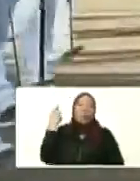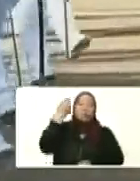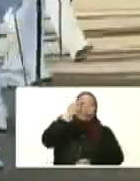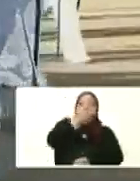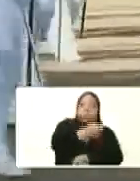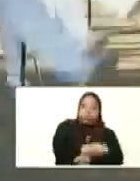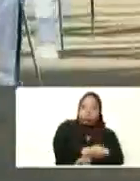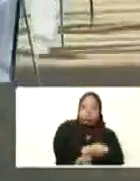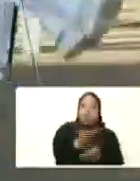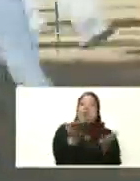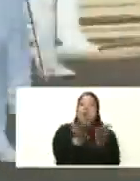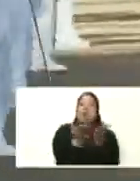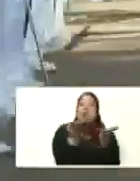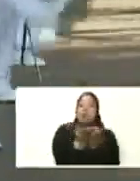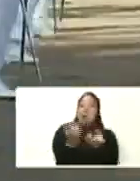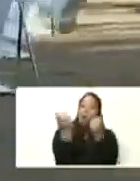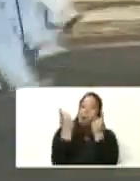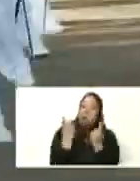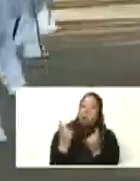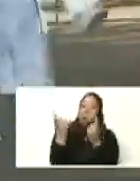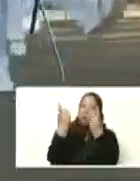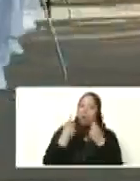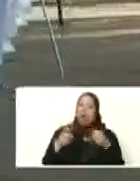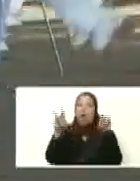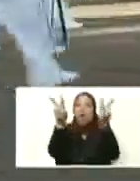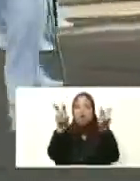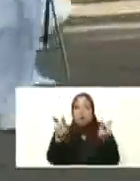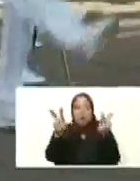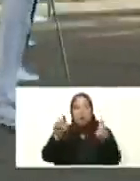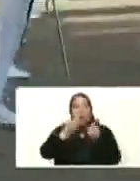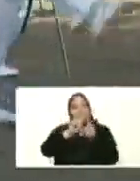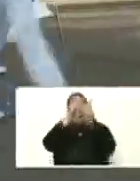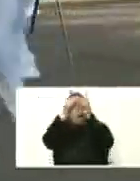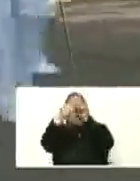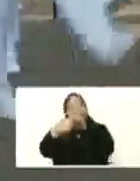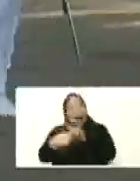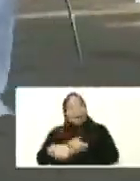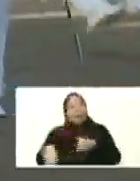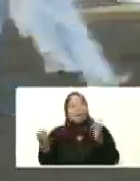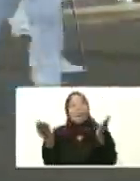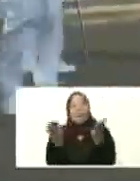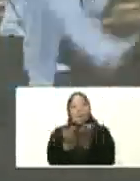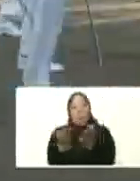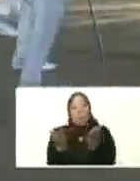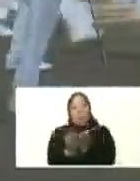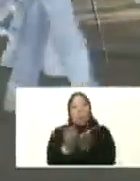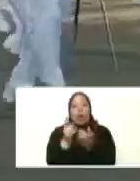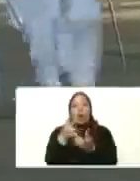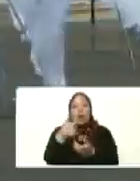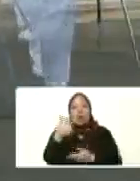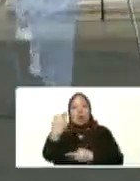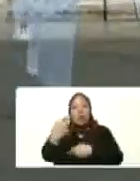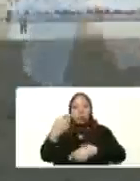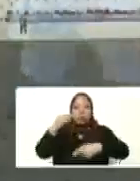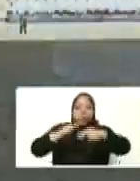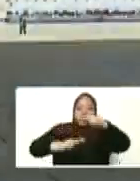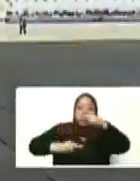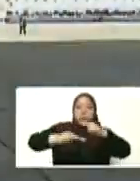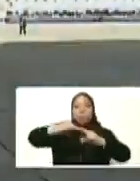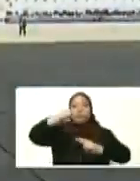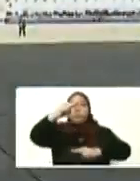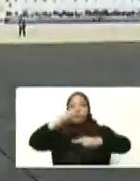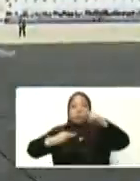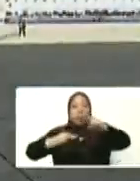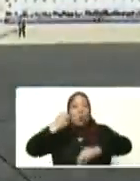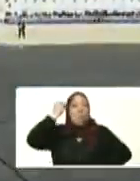mater, habiendo sido formados bajo la nueva y renovada concepción educativa militar de corriente constructivista que